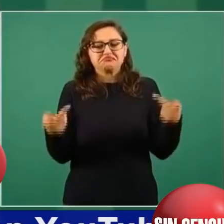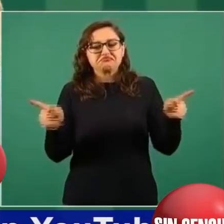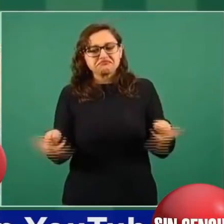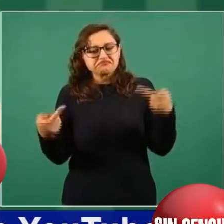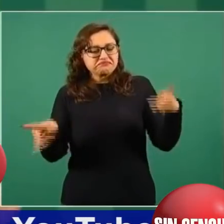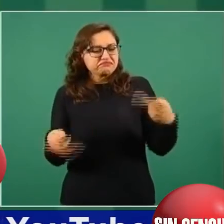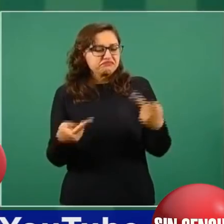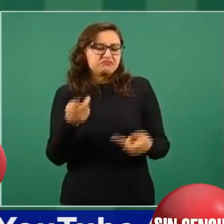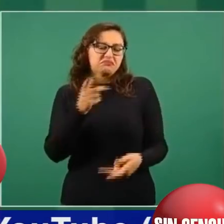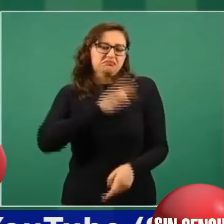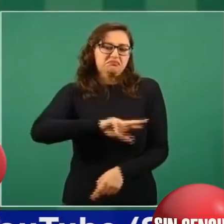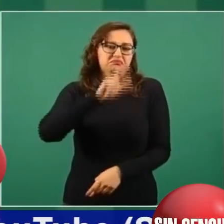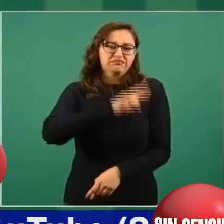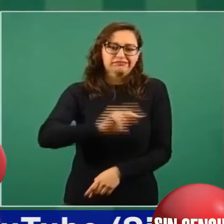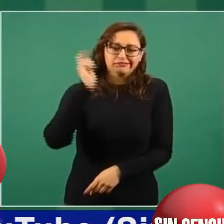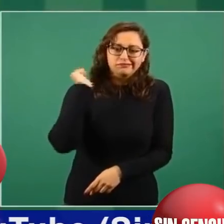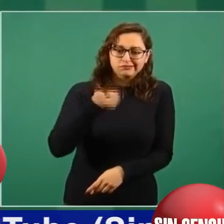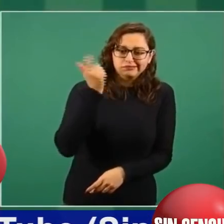privatizarla,